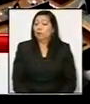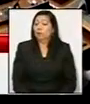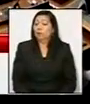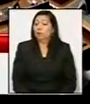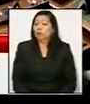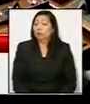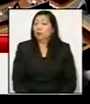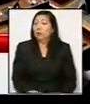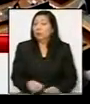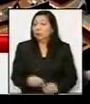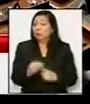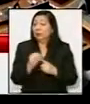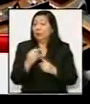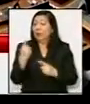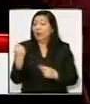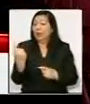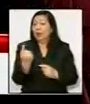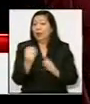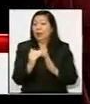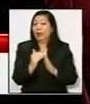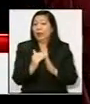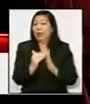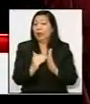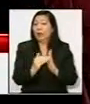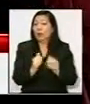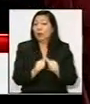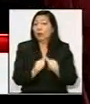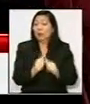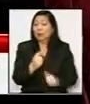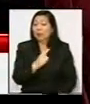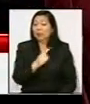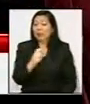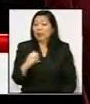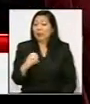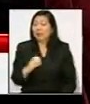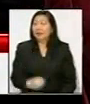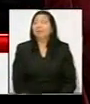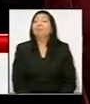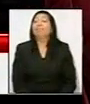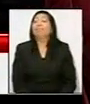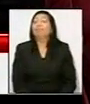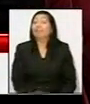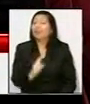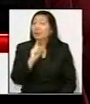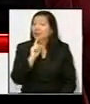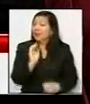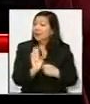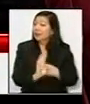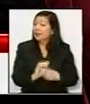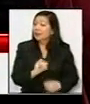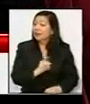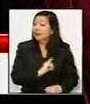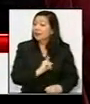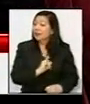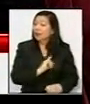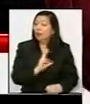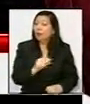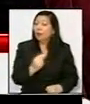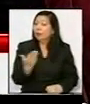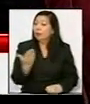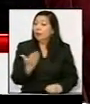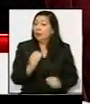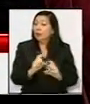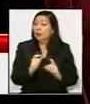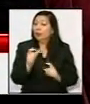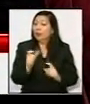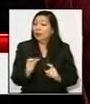como principio general el artículo 100 es una garantía institucional no solamente los